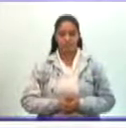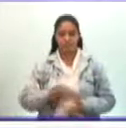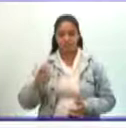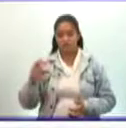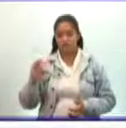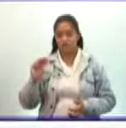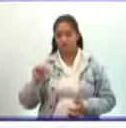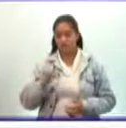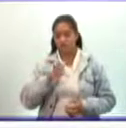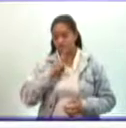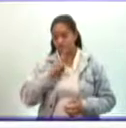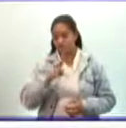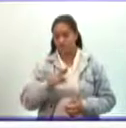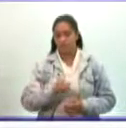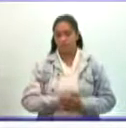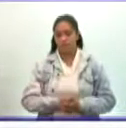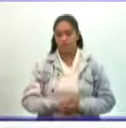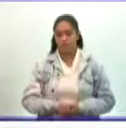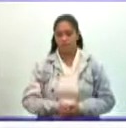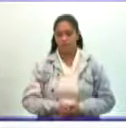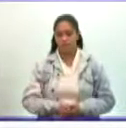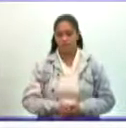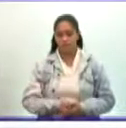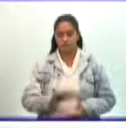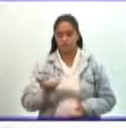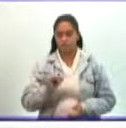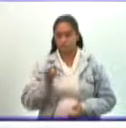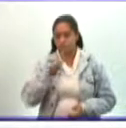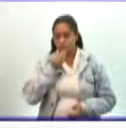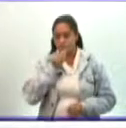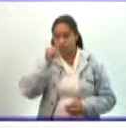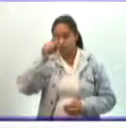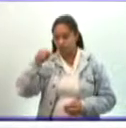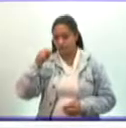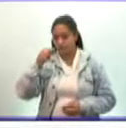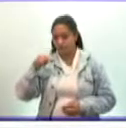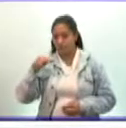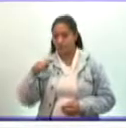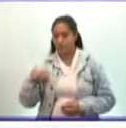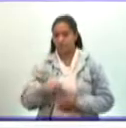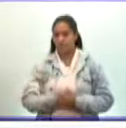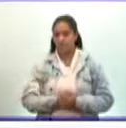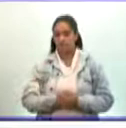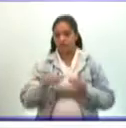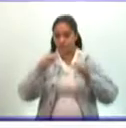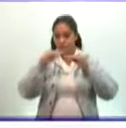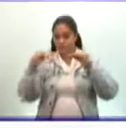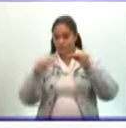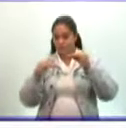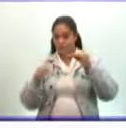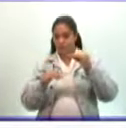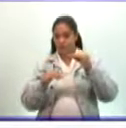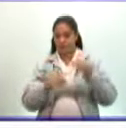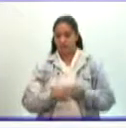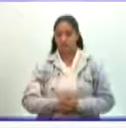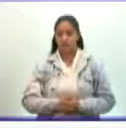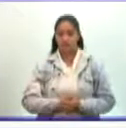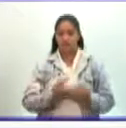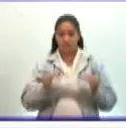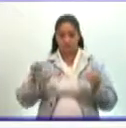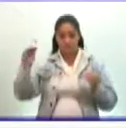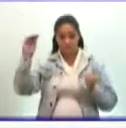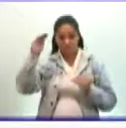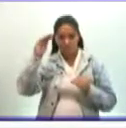la respuesta. Pero también podías haber simplificado desde que despejaste en los pasos